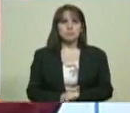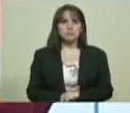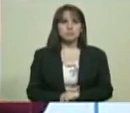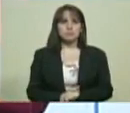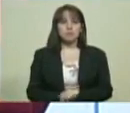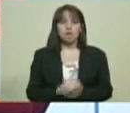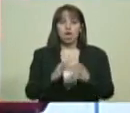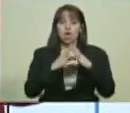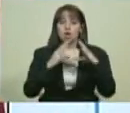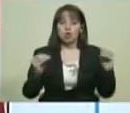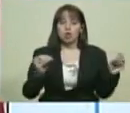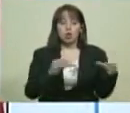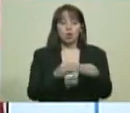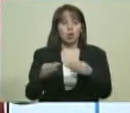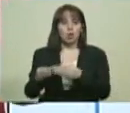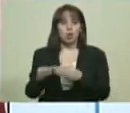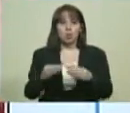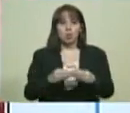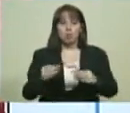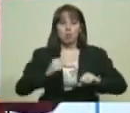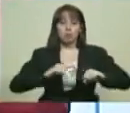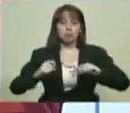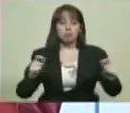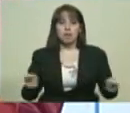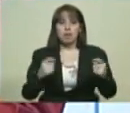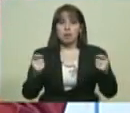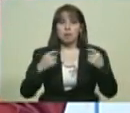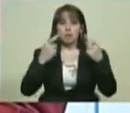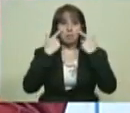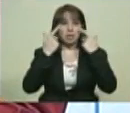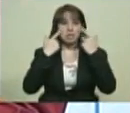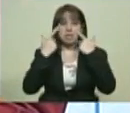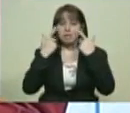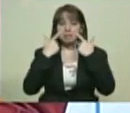Todos los comandos de campaña en todos los municipios. Alerta.